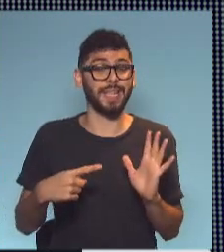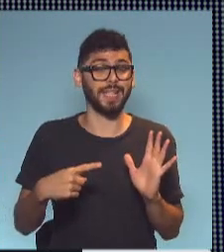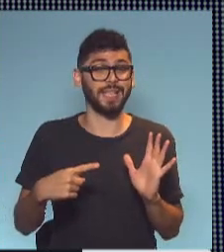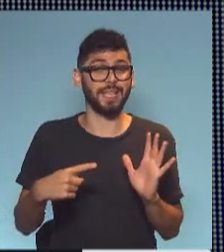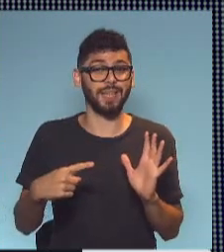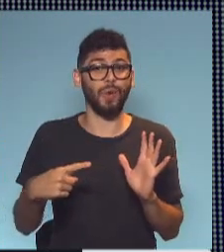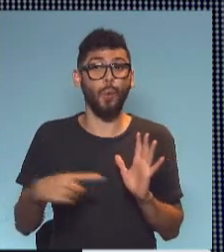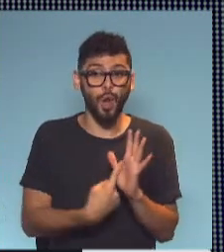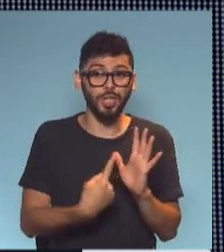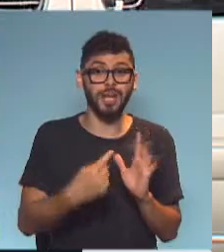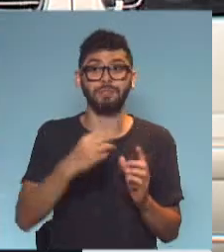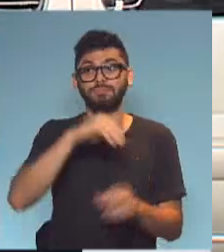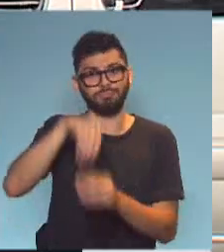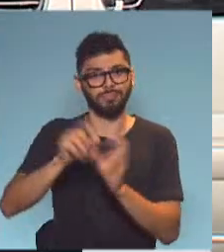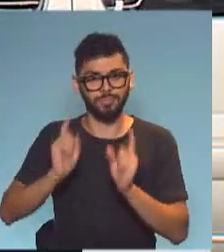de Buenos Aires.